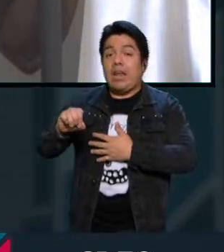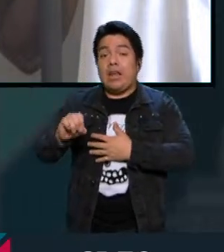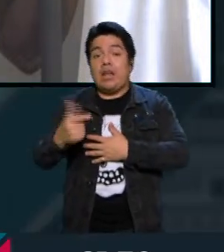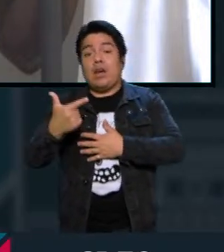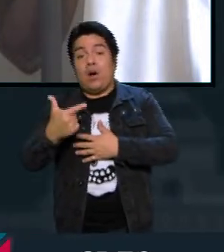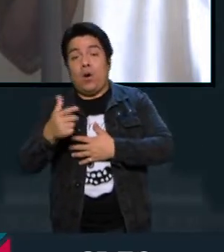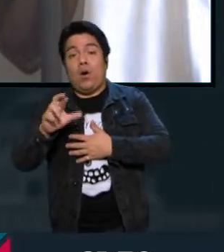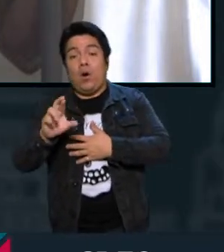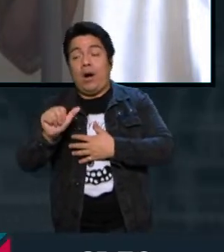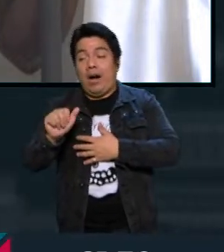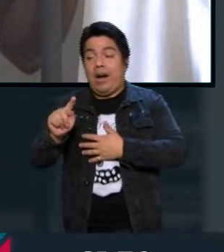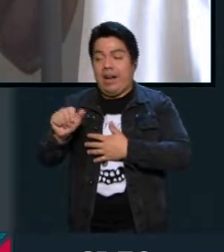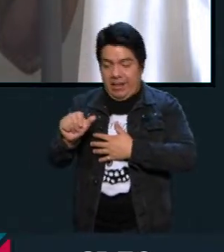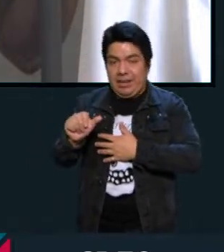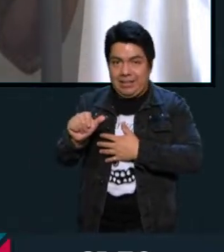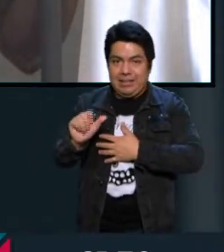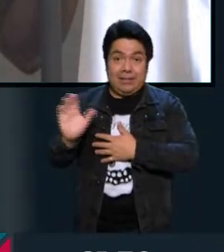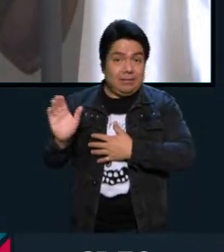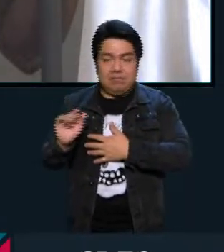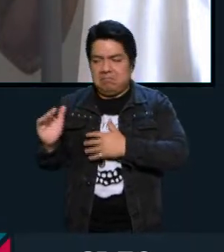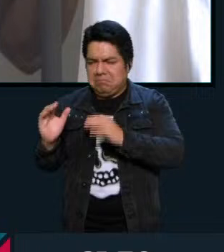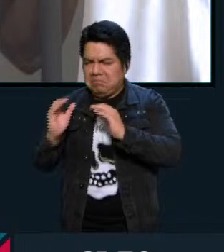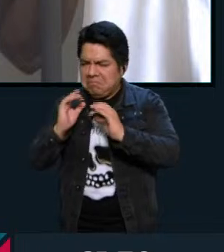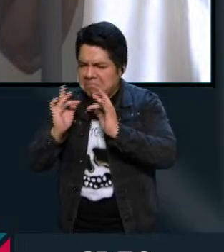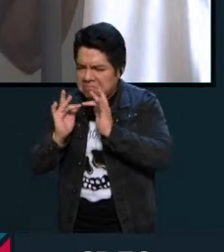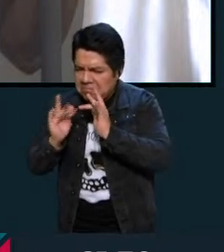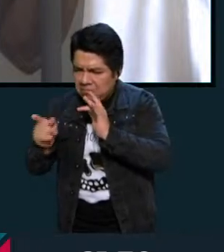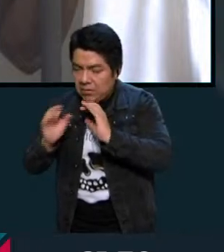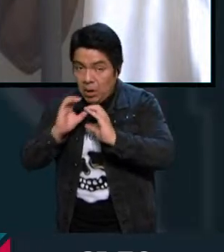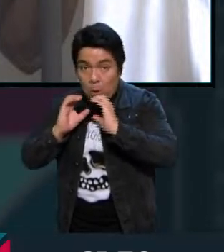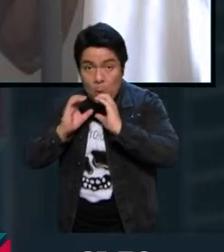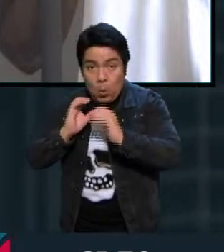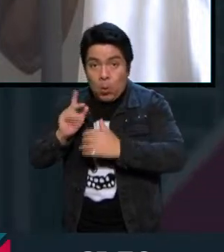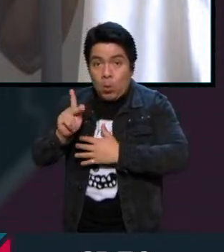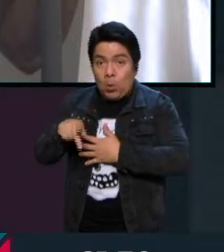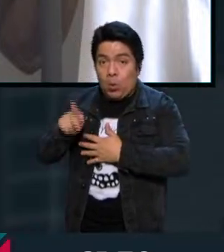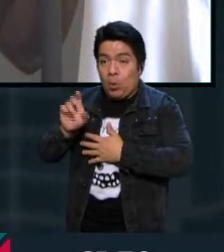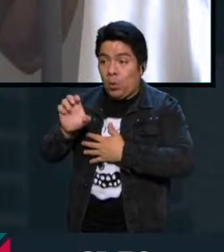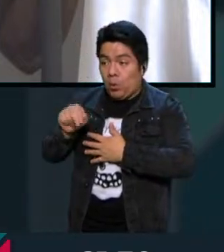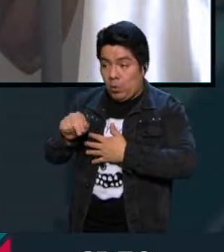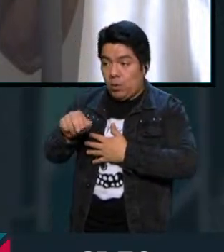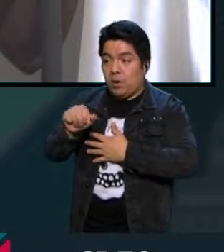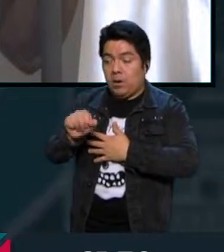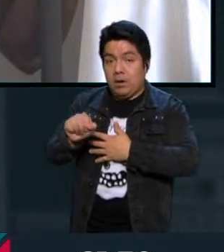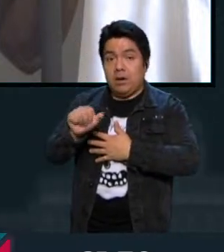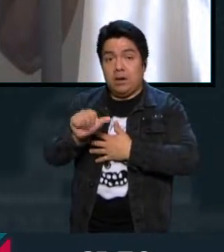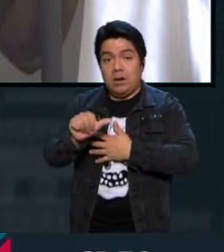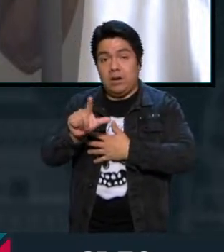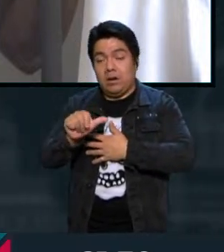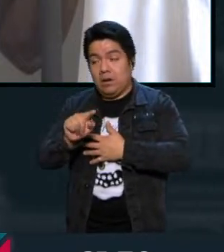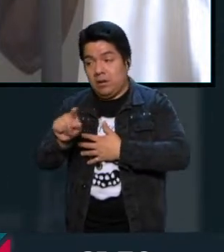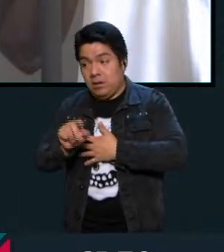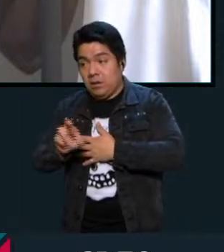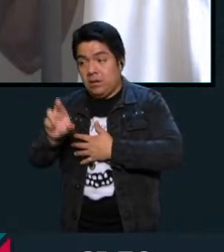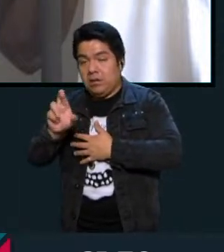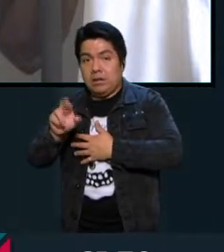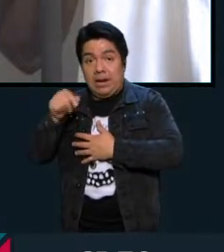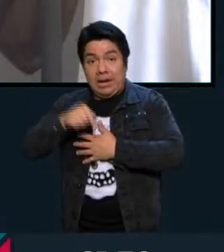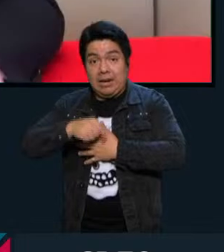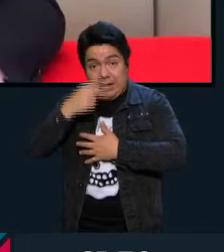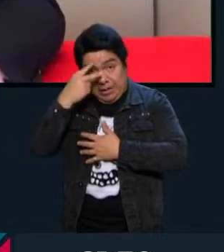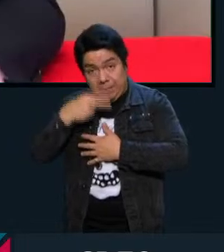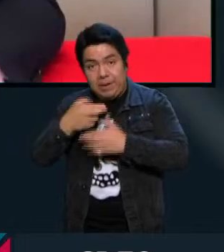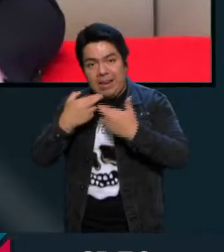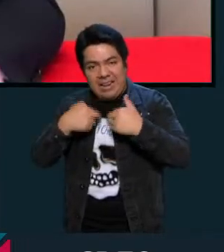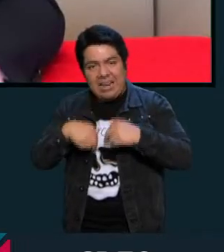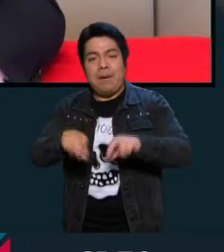que corresponde, porque si ya no va a tener comunicación con Ken Salazar, y Ken Salazar a su vez es el representante máximo en México